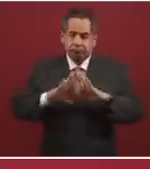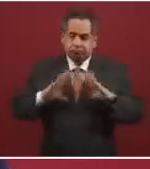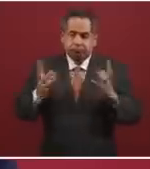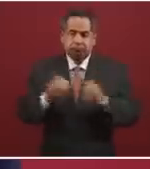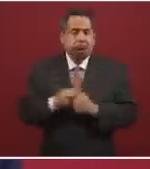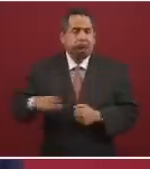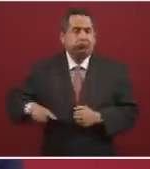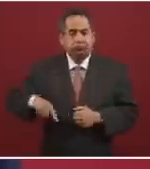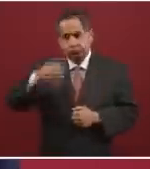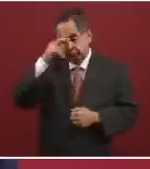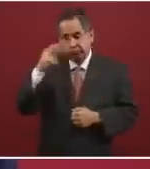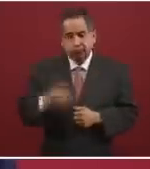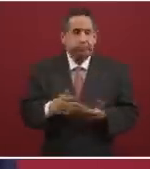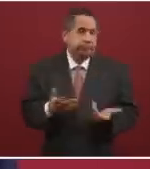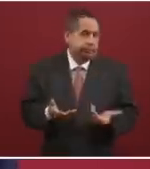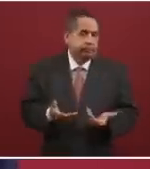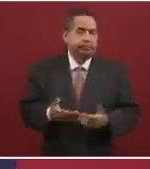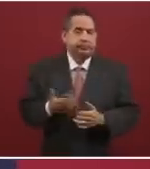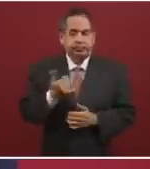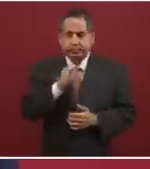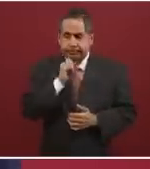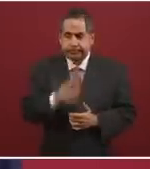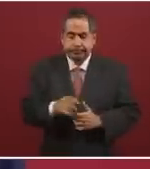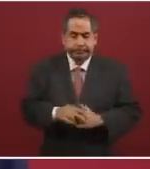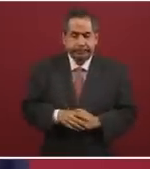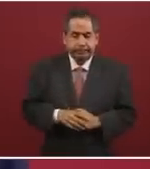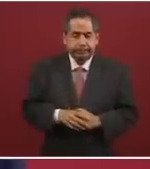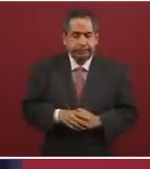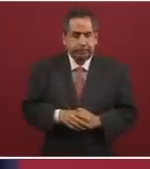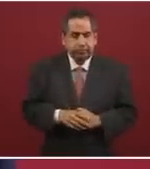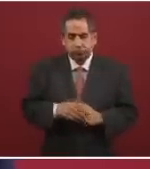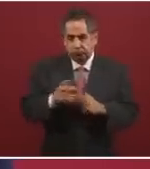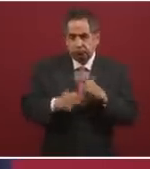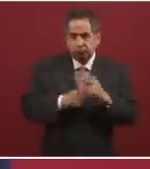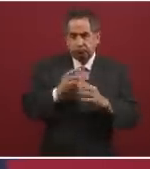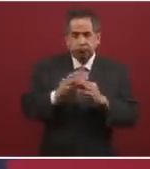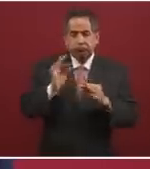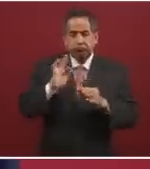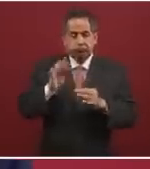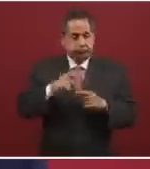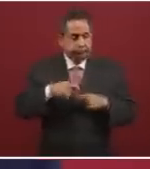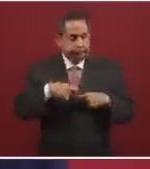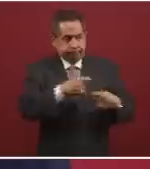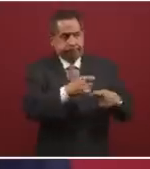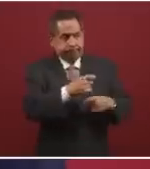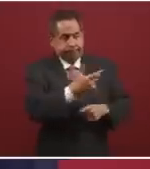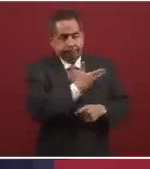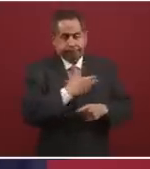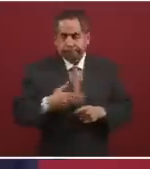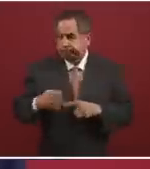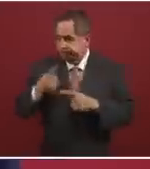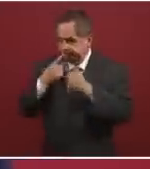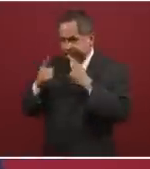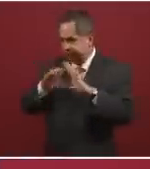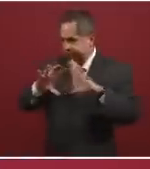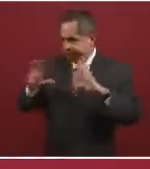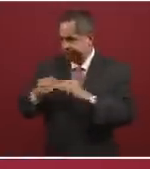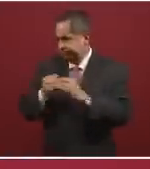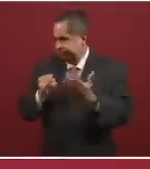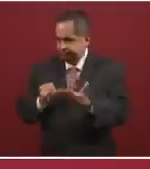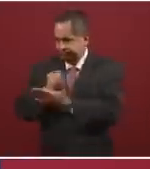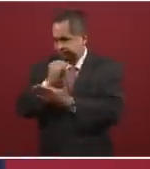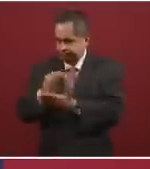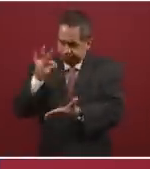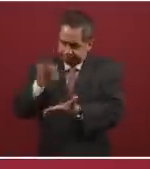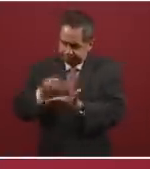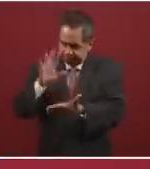la República, y estamos a punto de entregarle al presidente ya el resolutivo de este